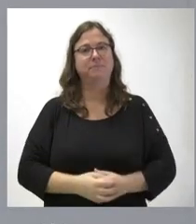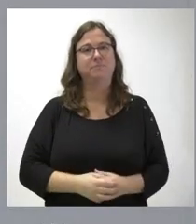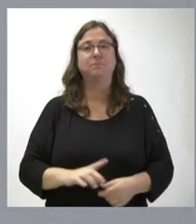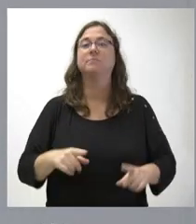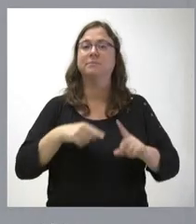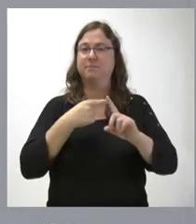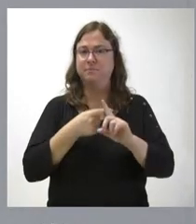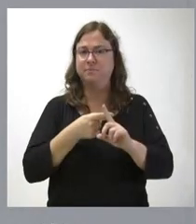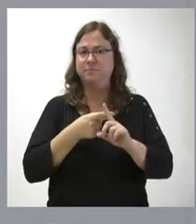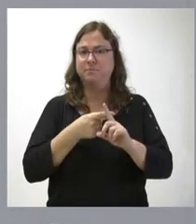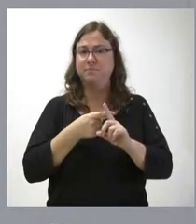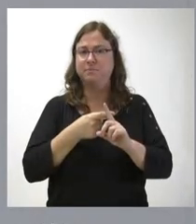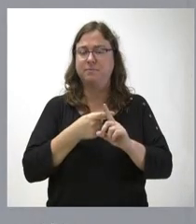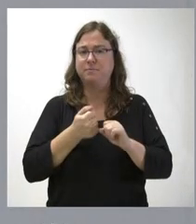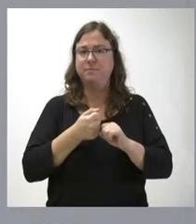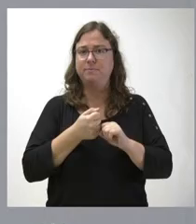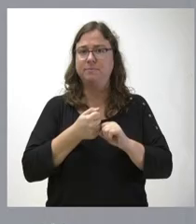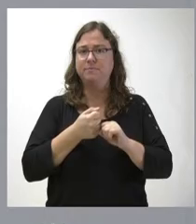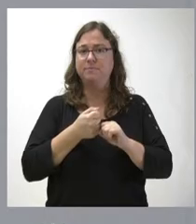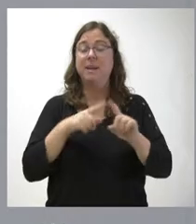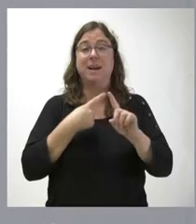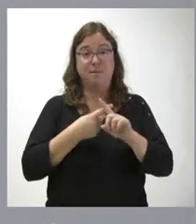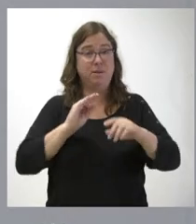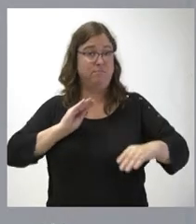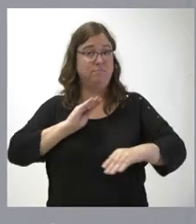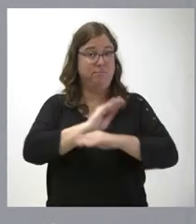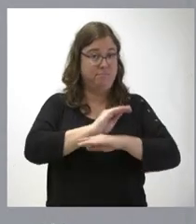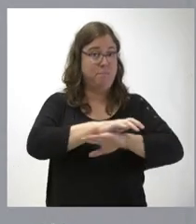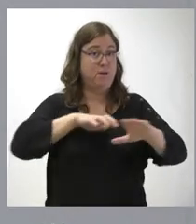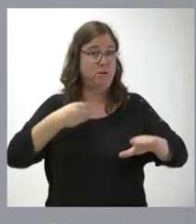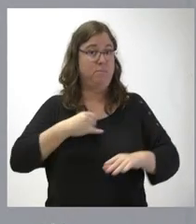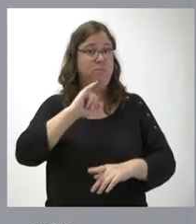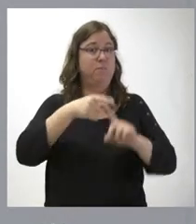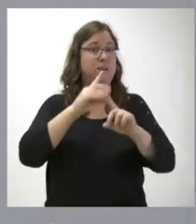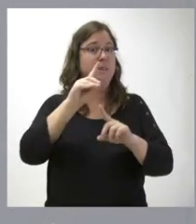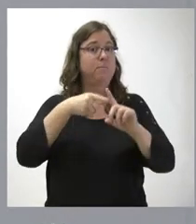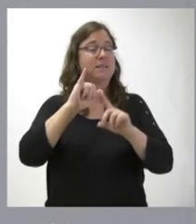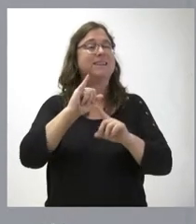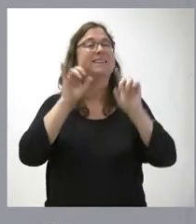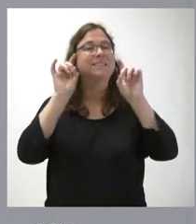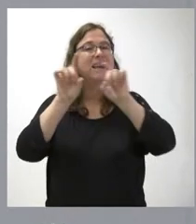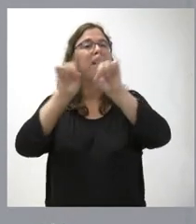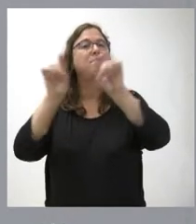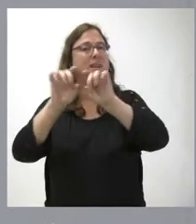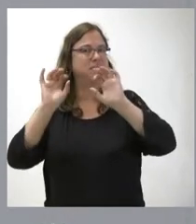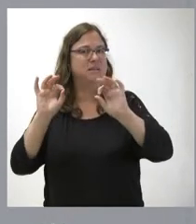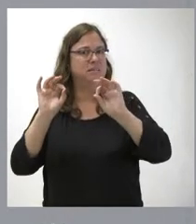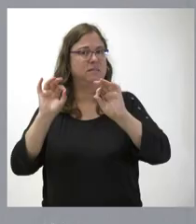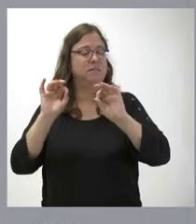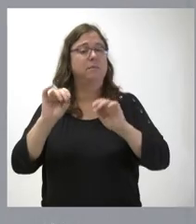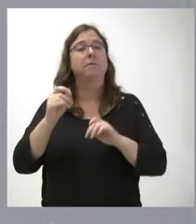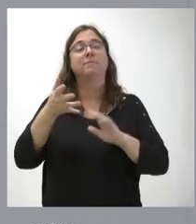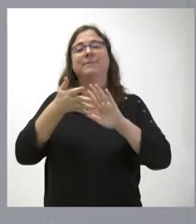además la mayor parte de estas inversiones En má deí son carácter de carácter en empresarial lo que refleja también